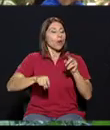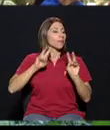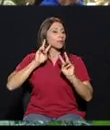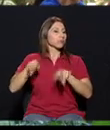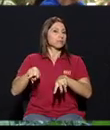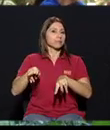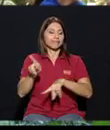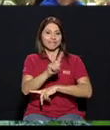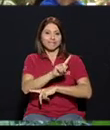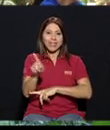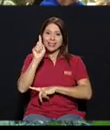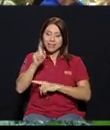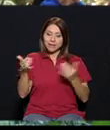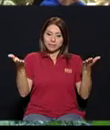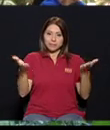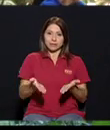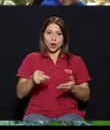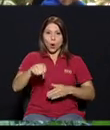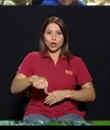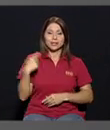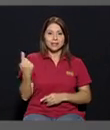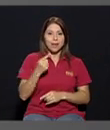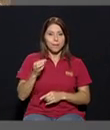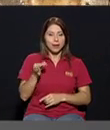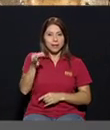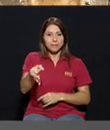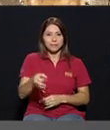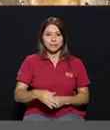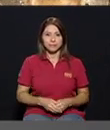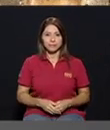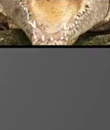nunca, deben estar presentes hoy y siempre.